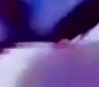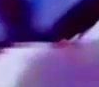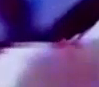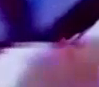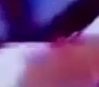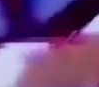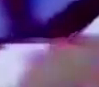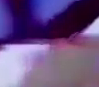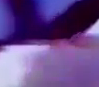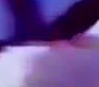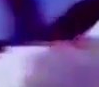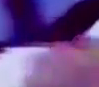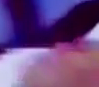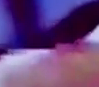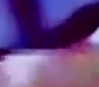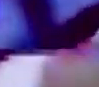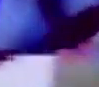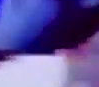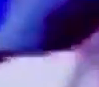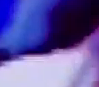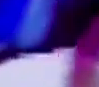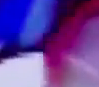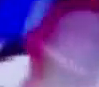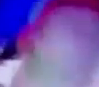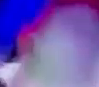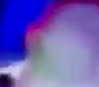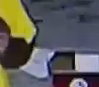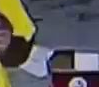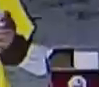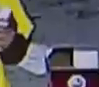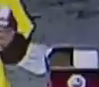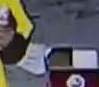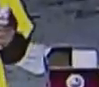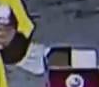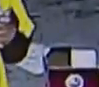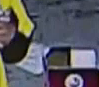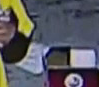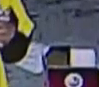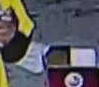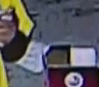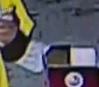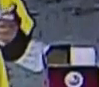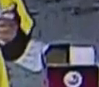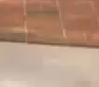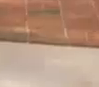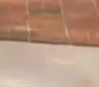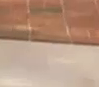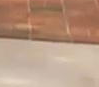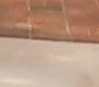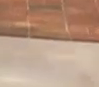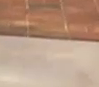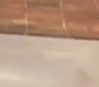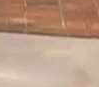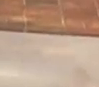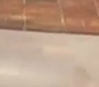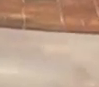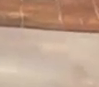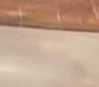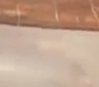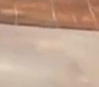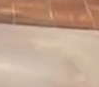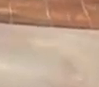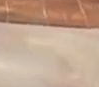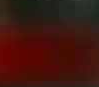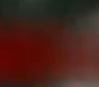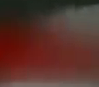emociones miami niño de 12 años se fue secuestrado violado y validado por un sujeto que ya fue detenido por la policía así